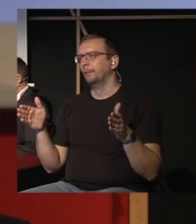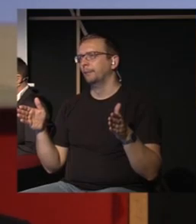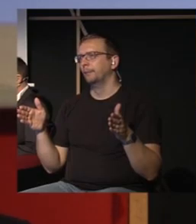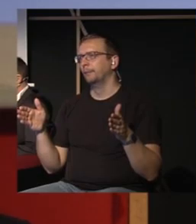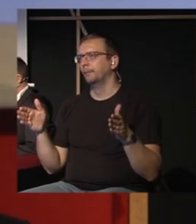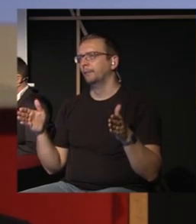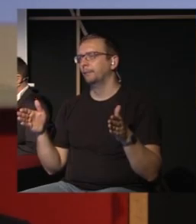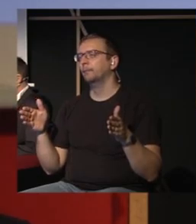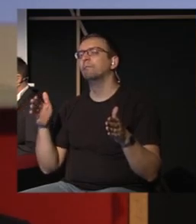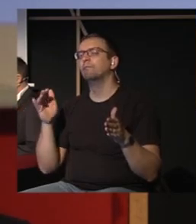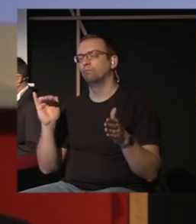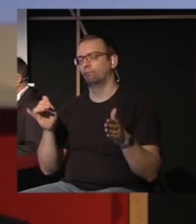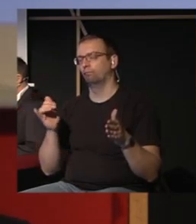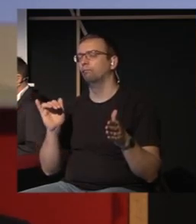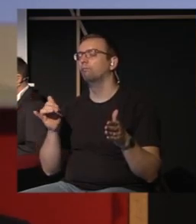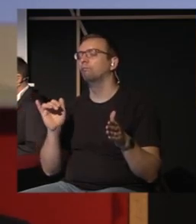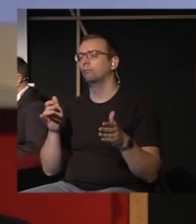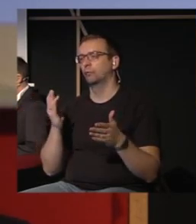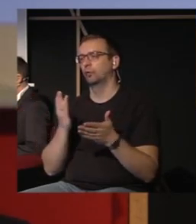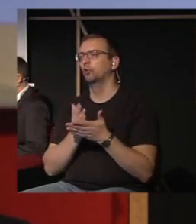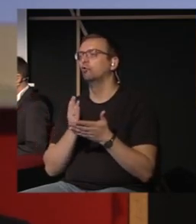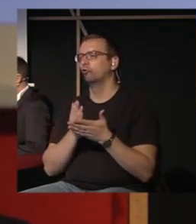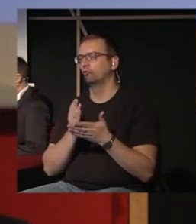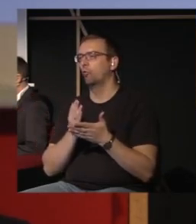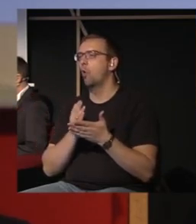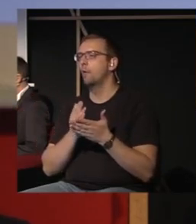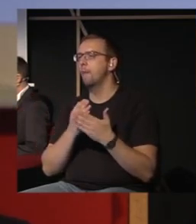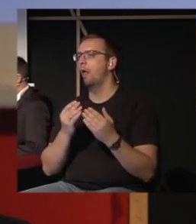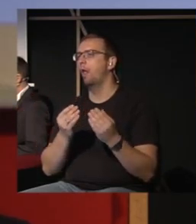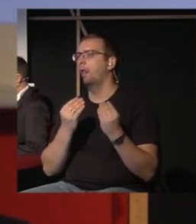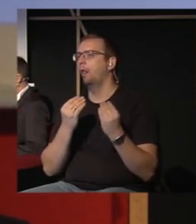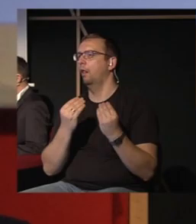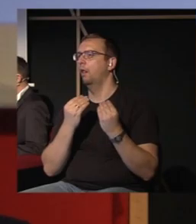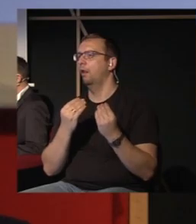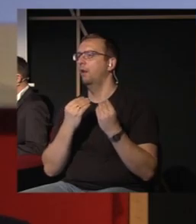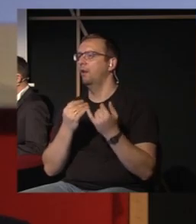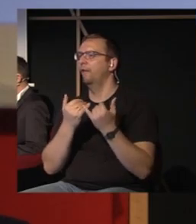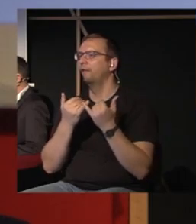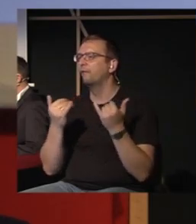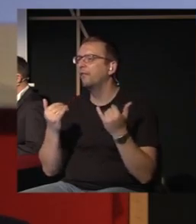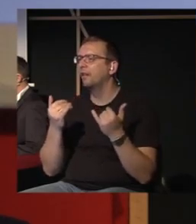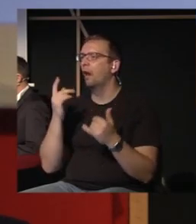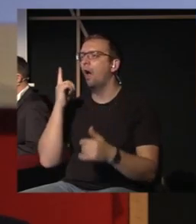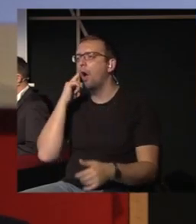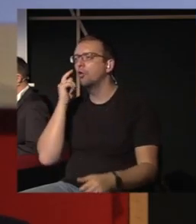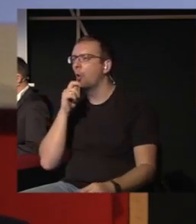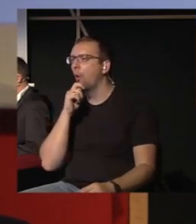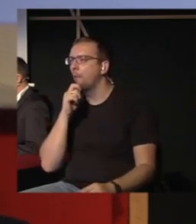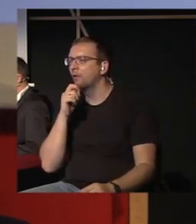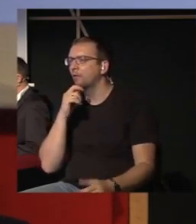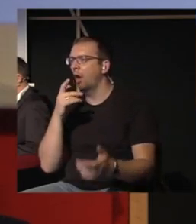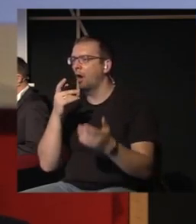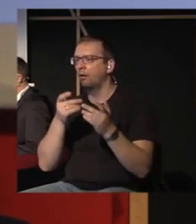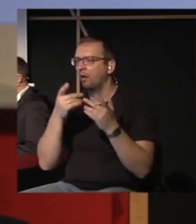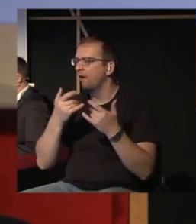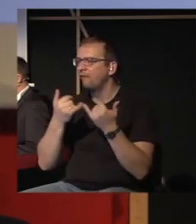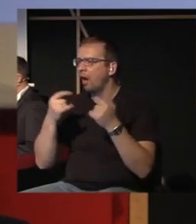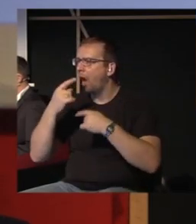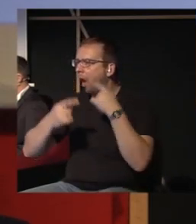muy interesante. Y yo lo comenté en mi club, ¿no? Y sí es cierto que por el